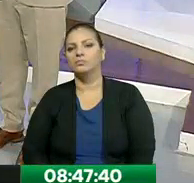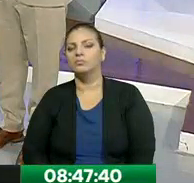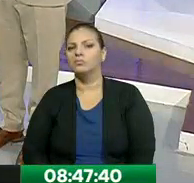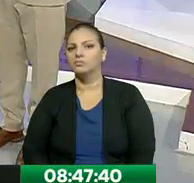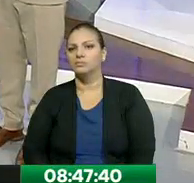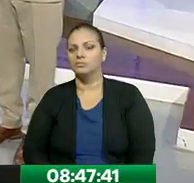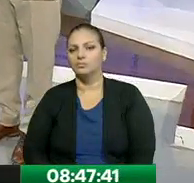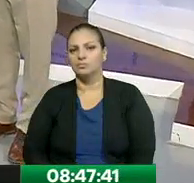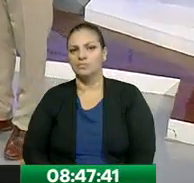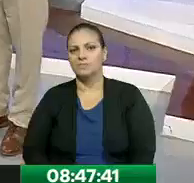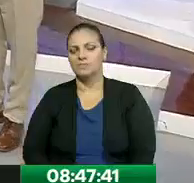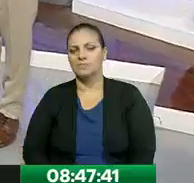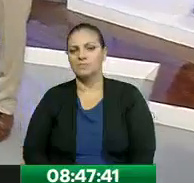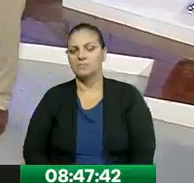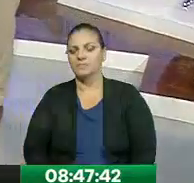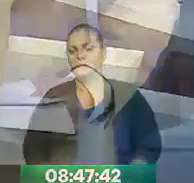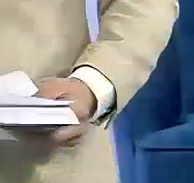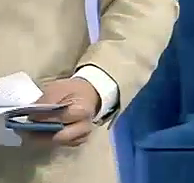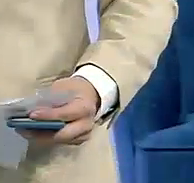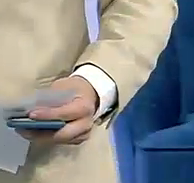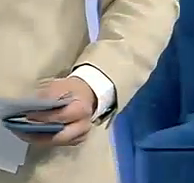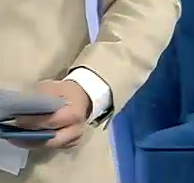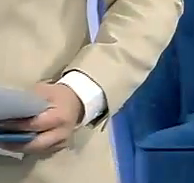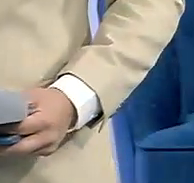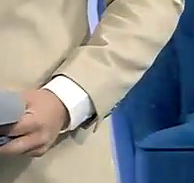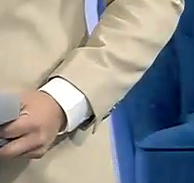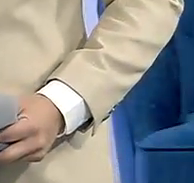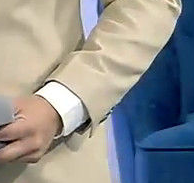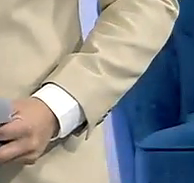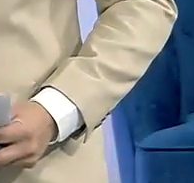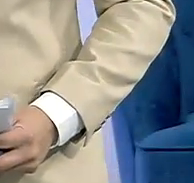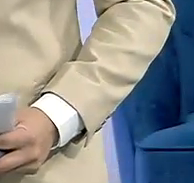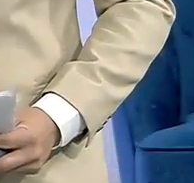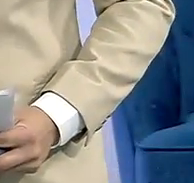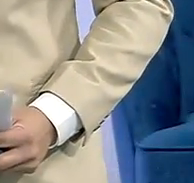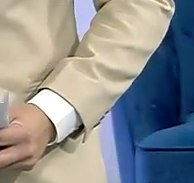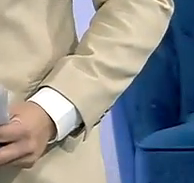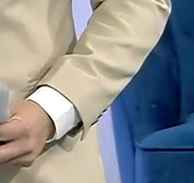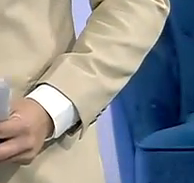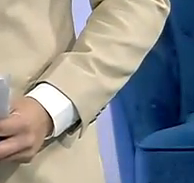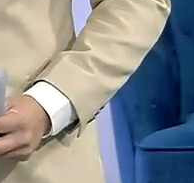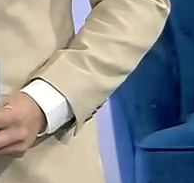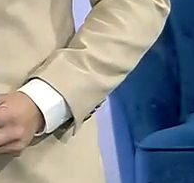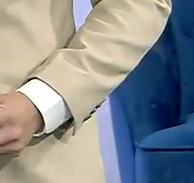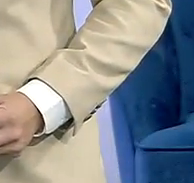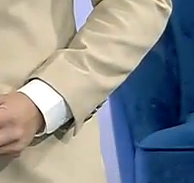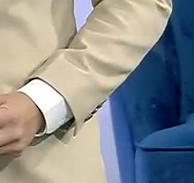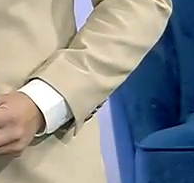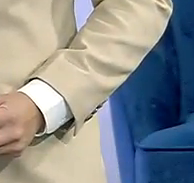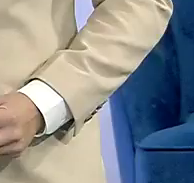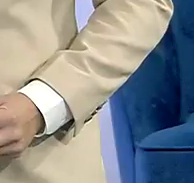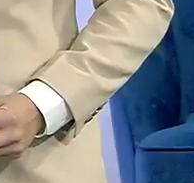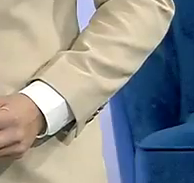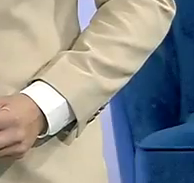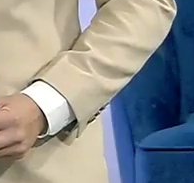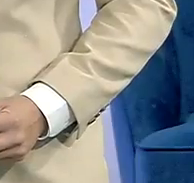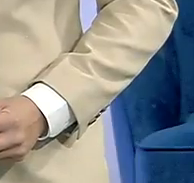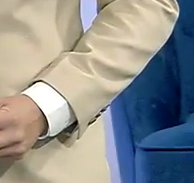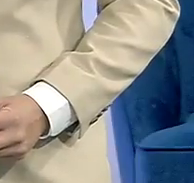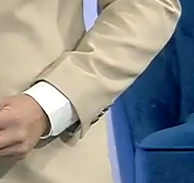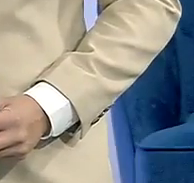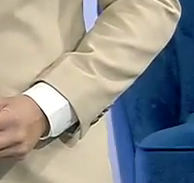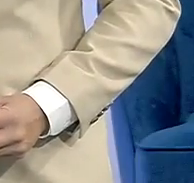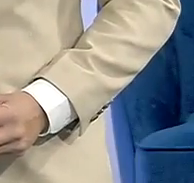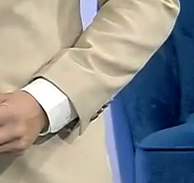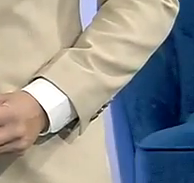Muy bien, amables televidentes, vamos a cambiar rotundamente de tema y les contamos que videos de seguridad captan la huida de dos sujetos luego de haber cometido